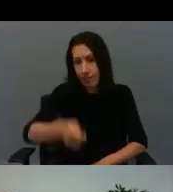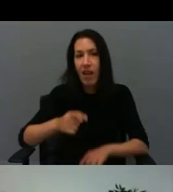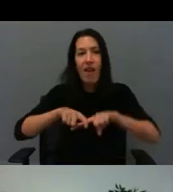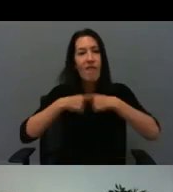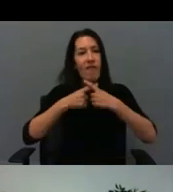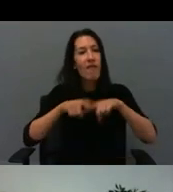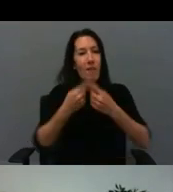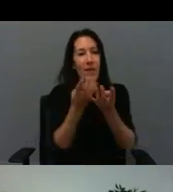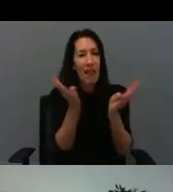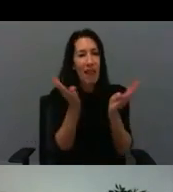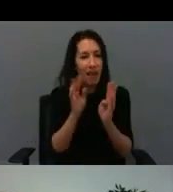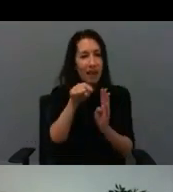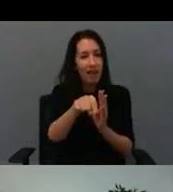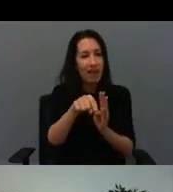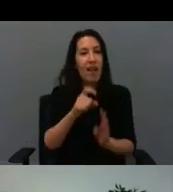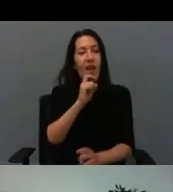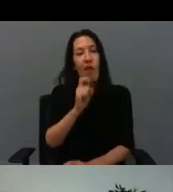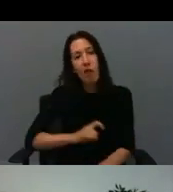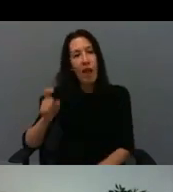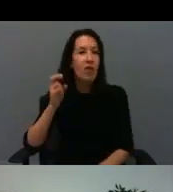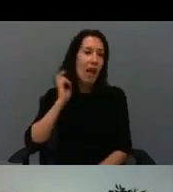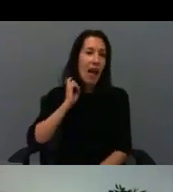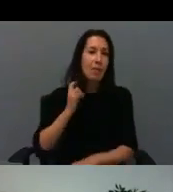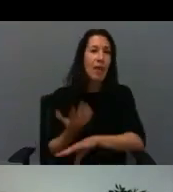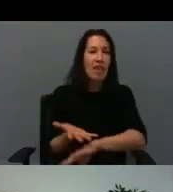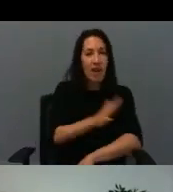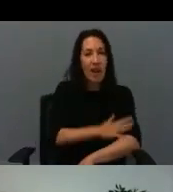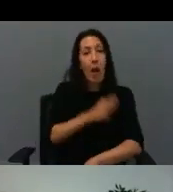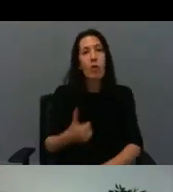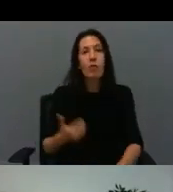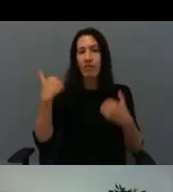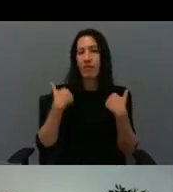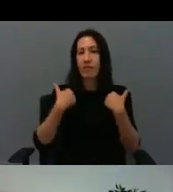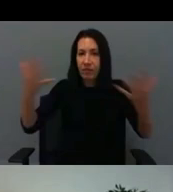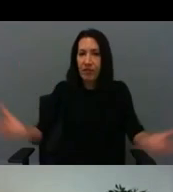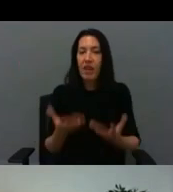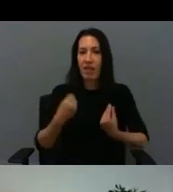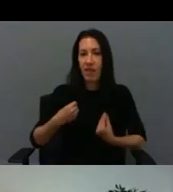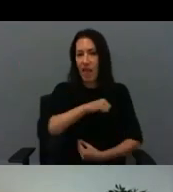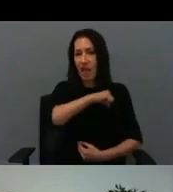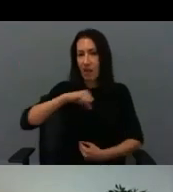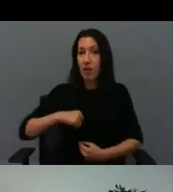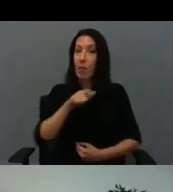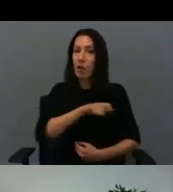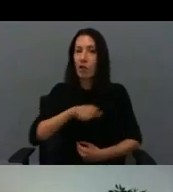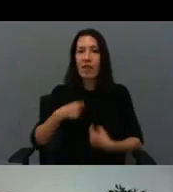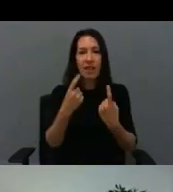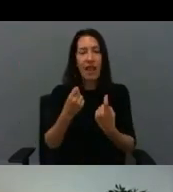familia de Fundación Aspace Baleares por promover la vida independiente en personas con grandes necesidades de apoyo.